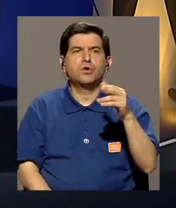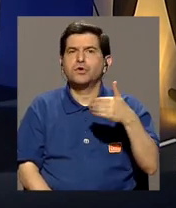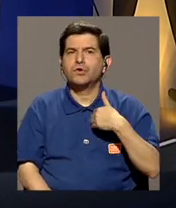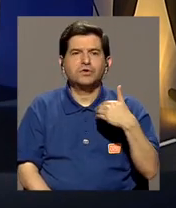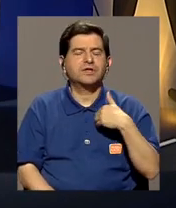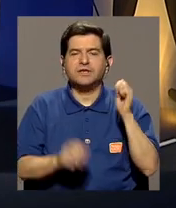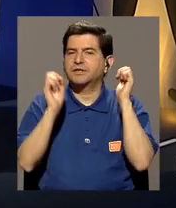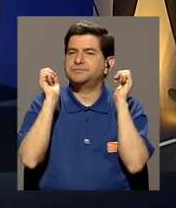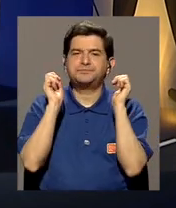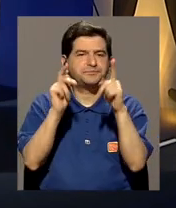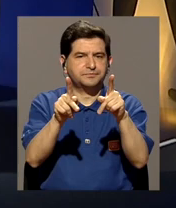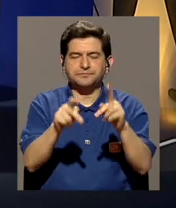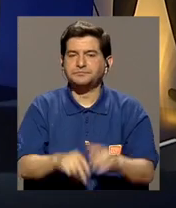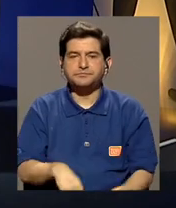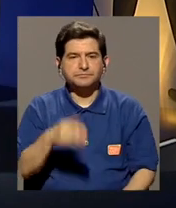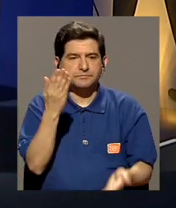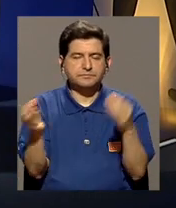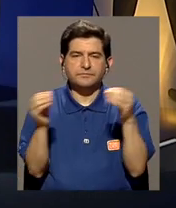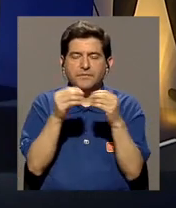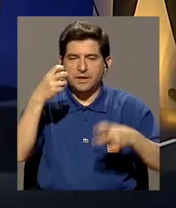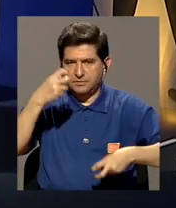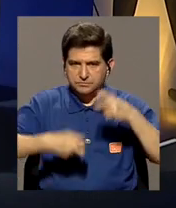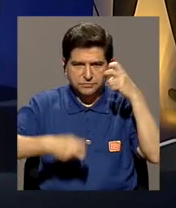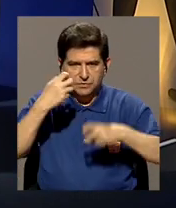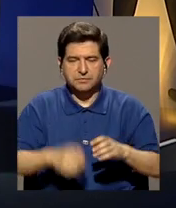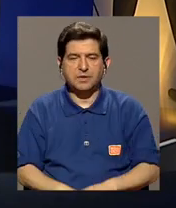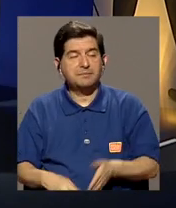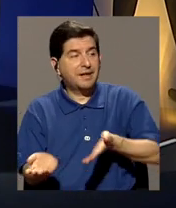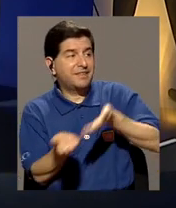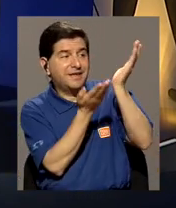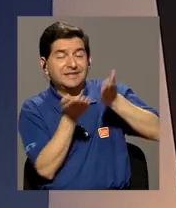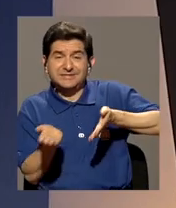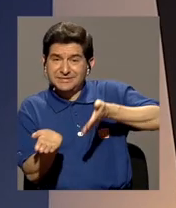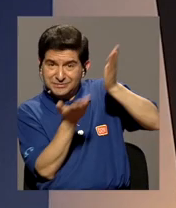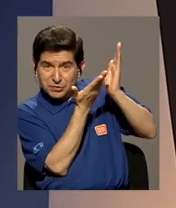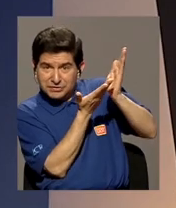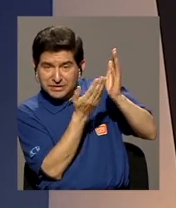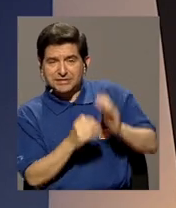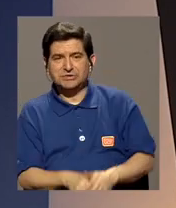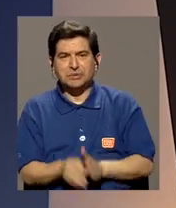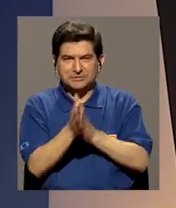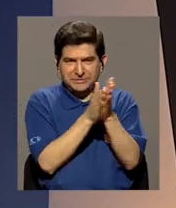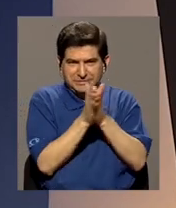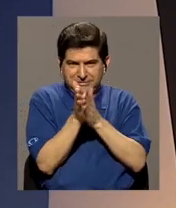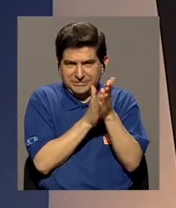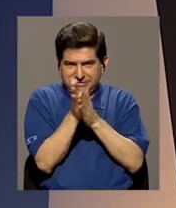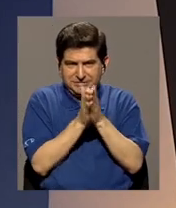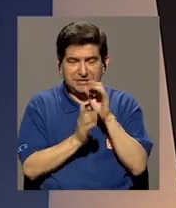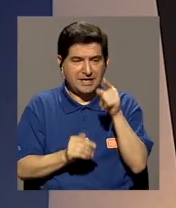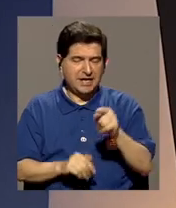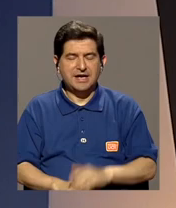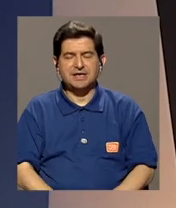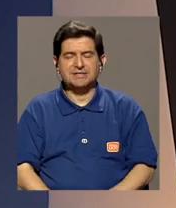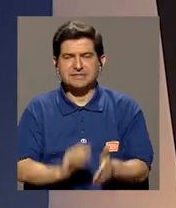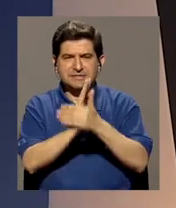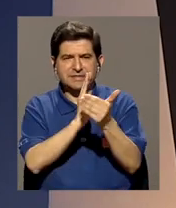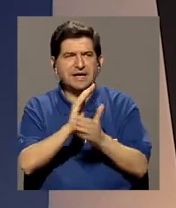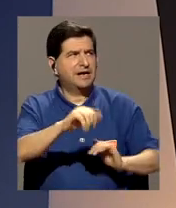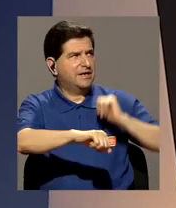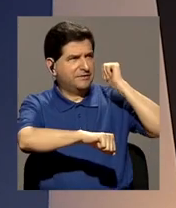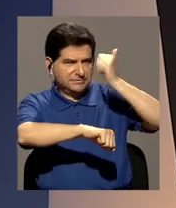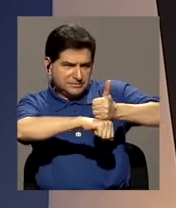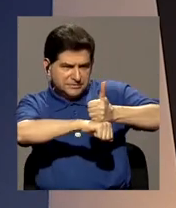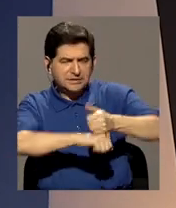esa posibilidad con los problemas que tenemos para exportar de aprovechar esa capacidad instalada